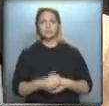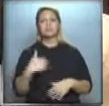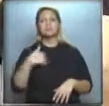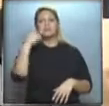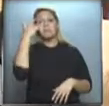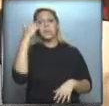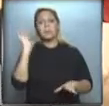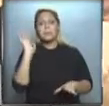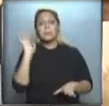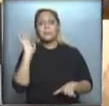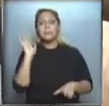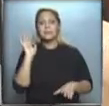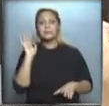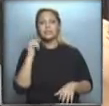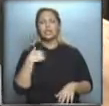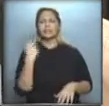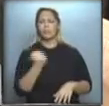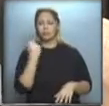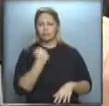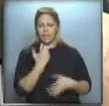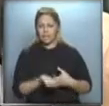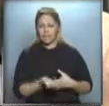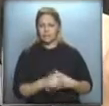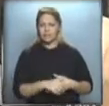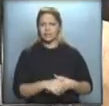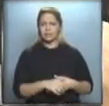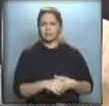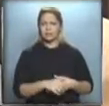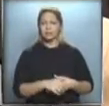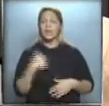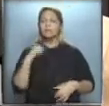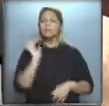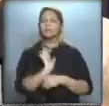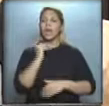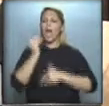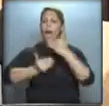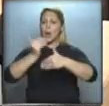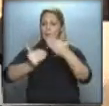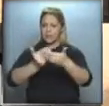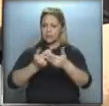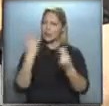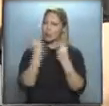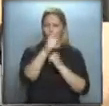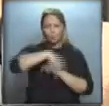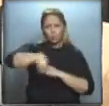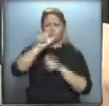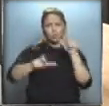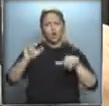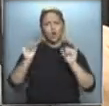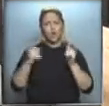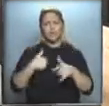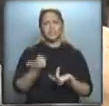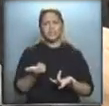Creo que es importantísimo, creo que es un gran avance, digo, para muchos jóvenes que tal vez